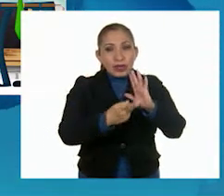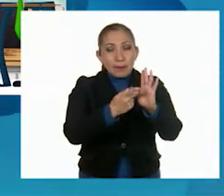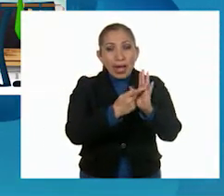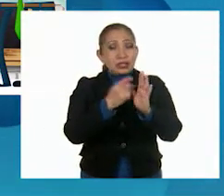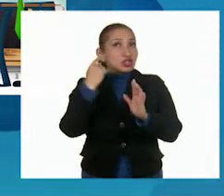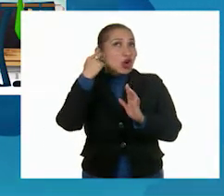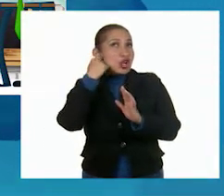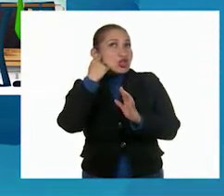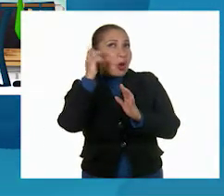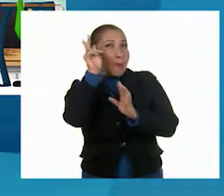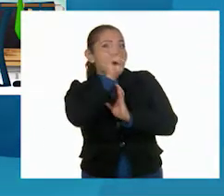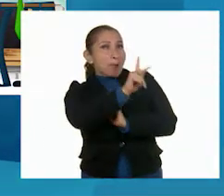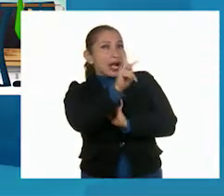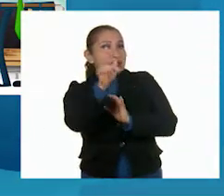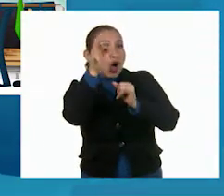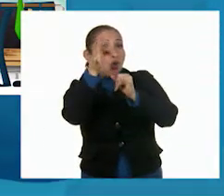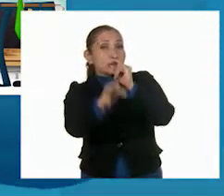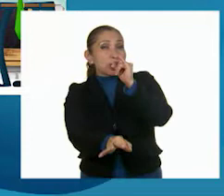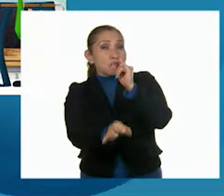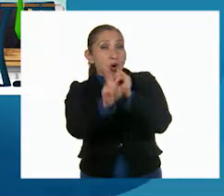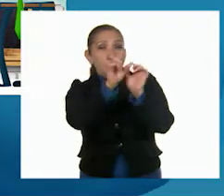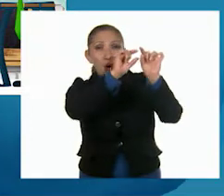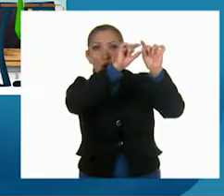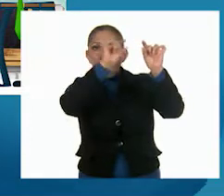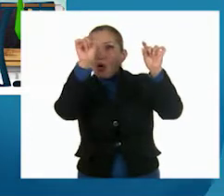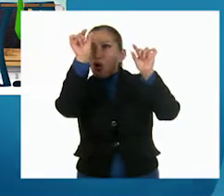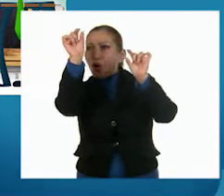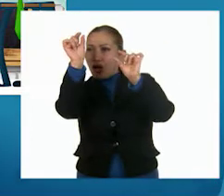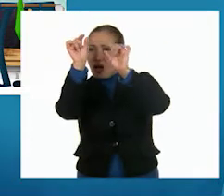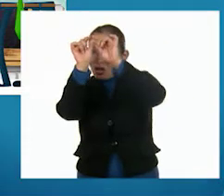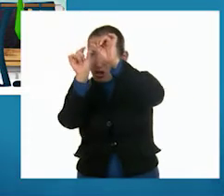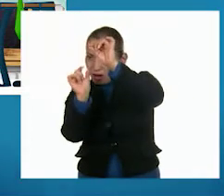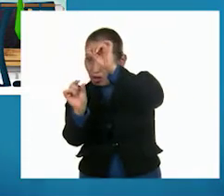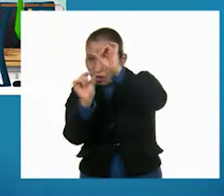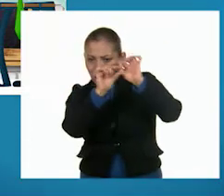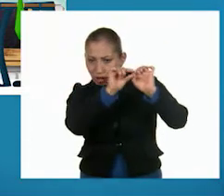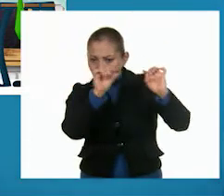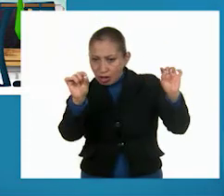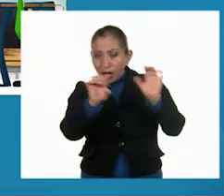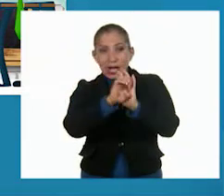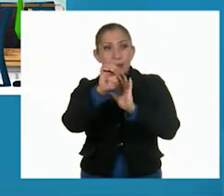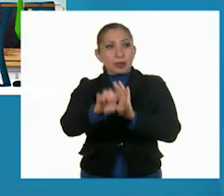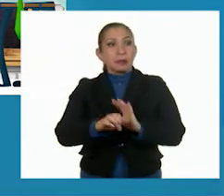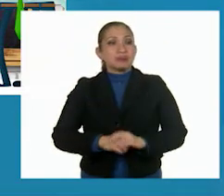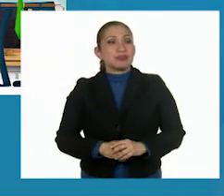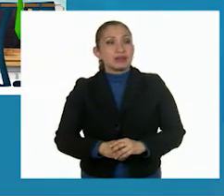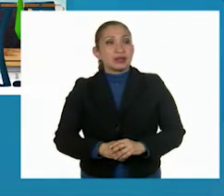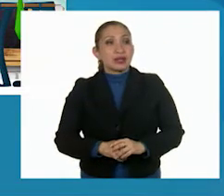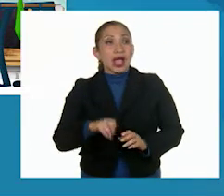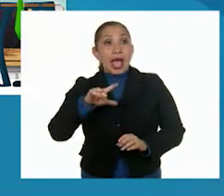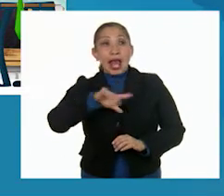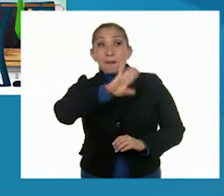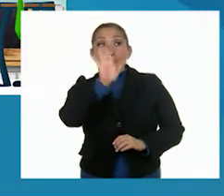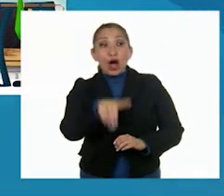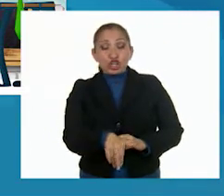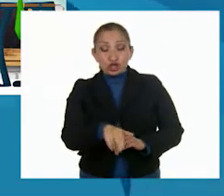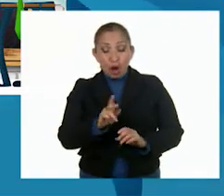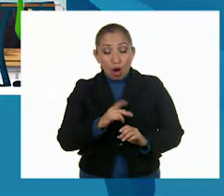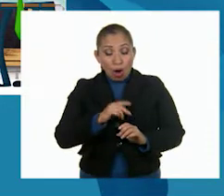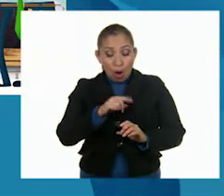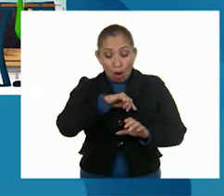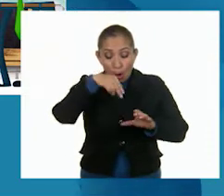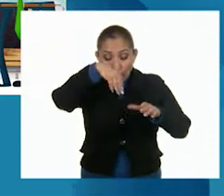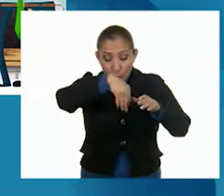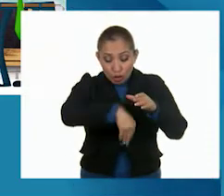de sonidos al final de los versos. Como, por ejemplo, el muerto al pozo